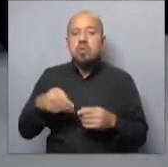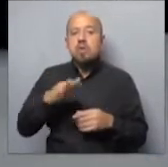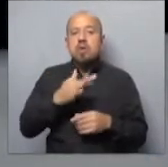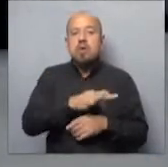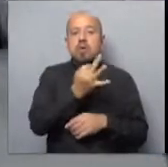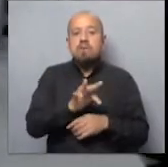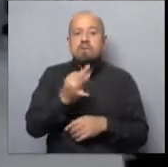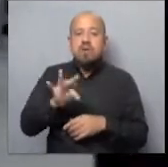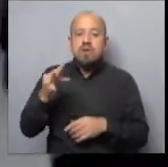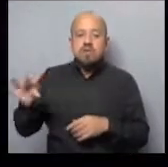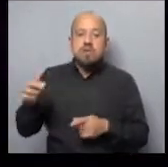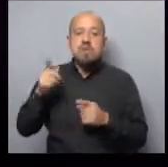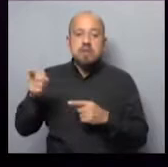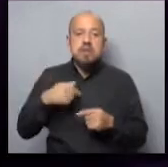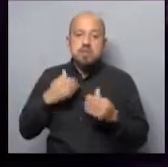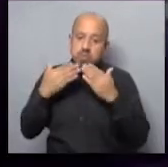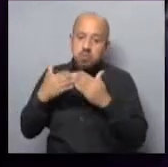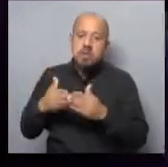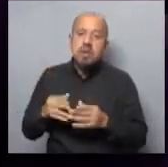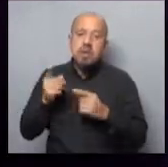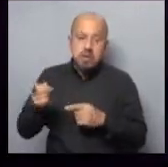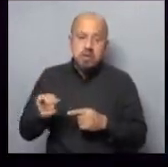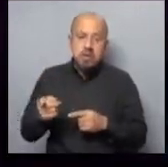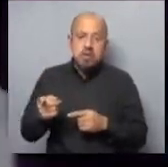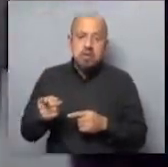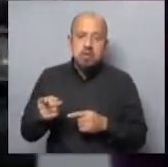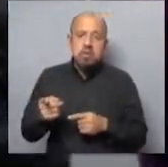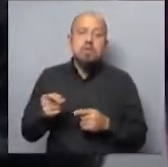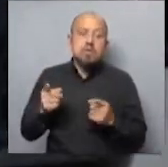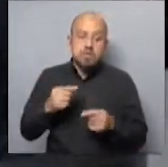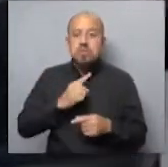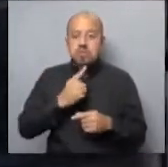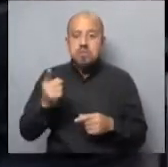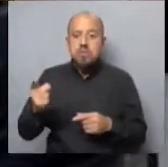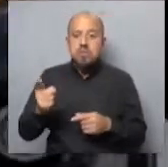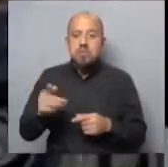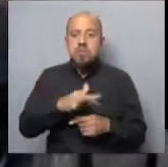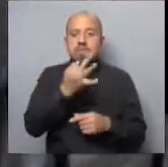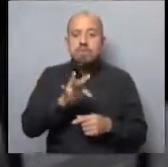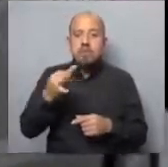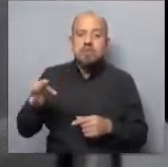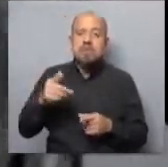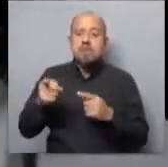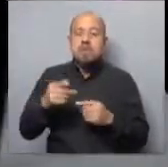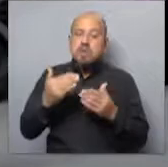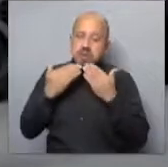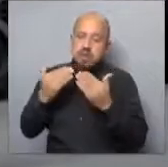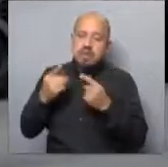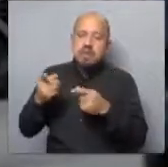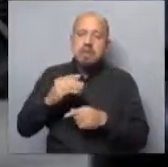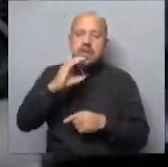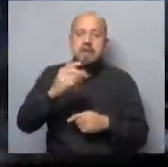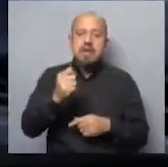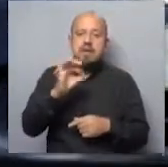Fuesi? Y preguntás, ahí no creo que te vayan a decir que no. Bueno, fui, hablé con Castellano, que se lo agradezco de corazón,